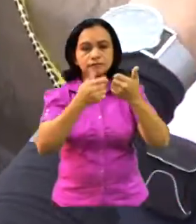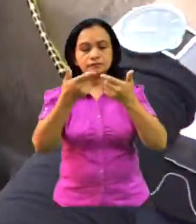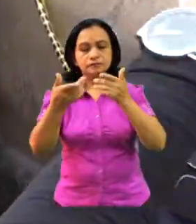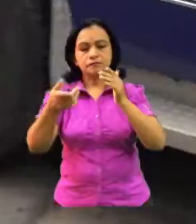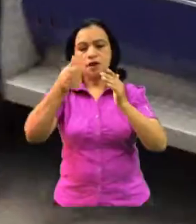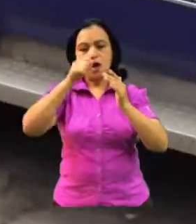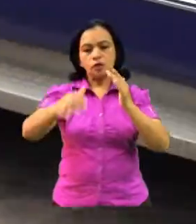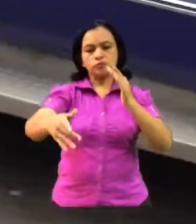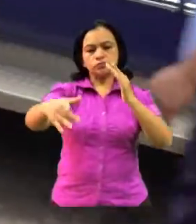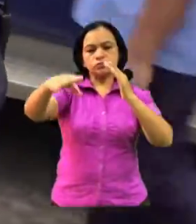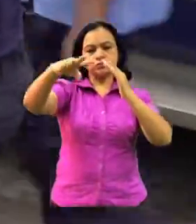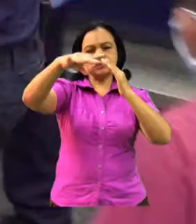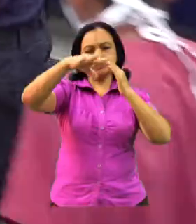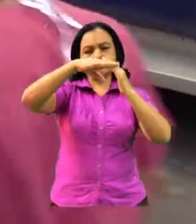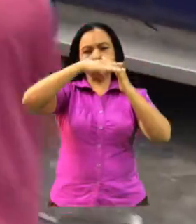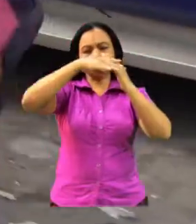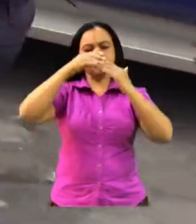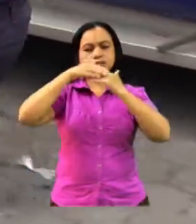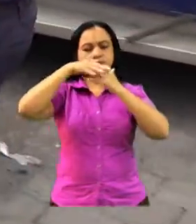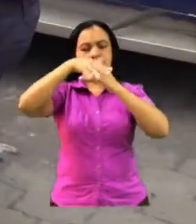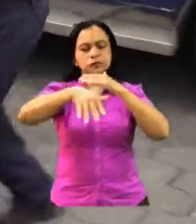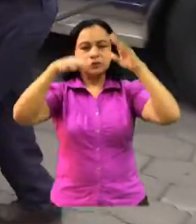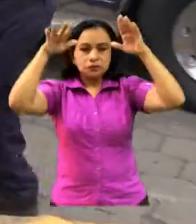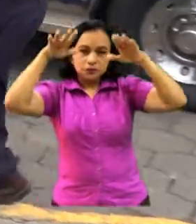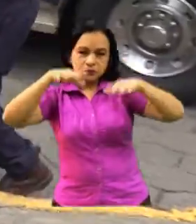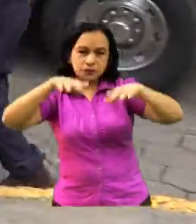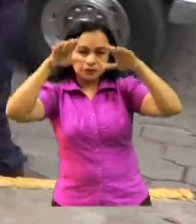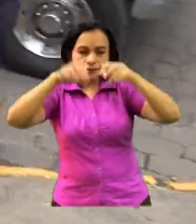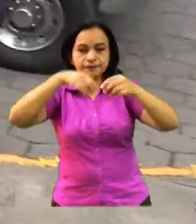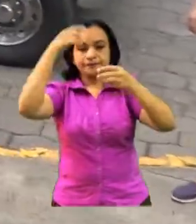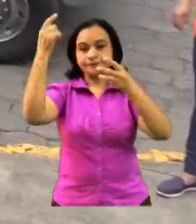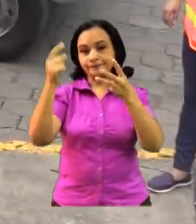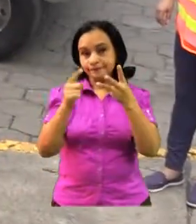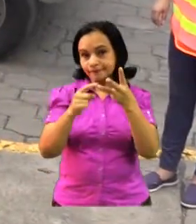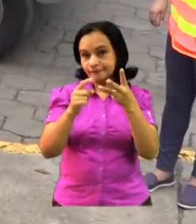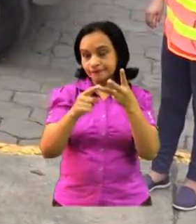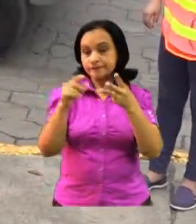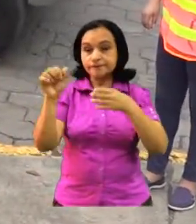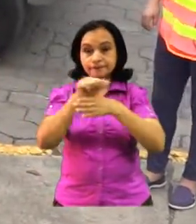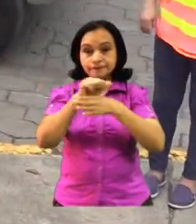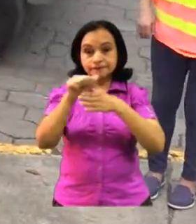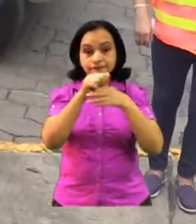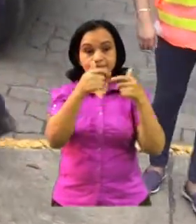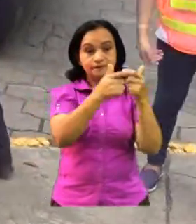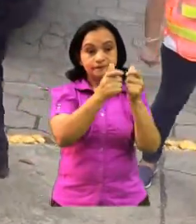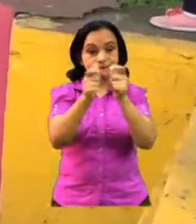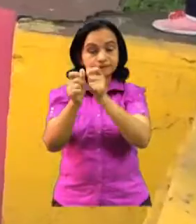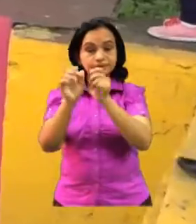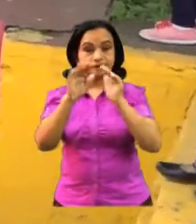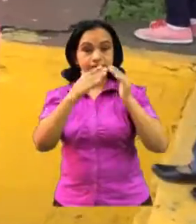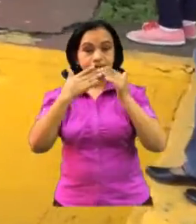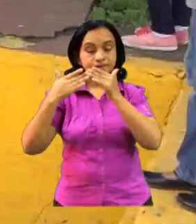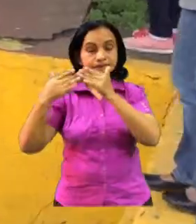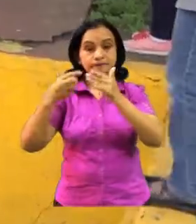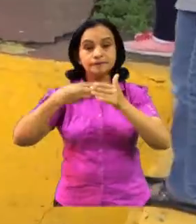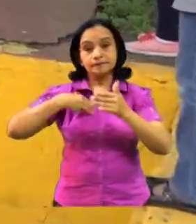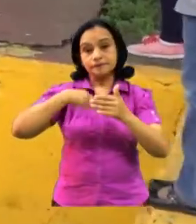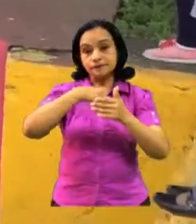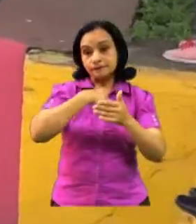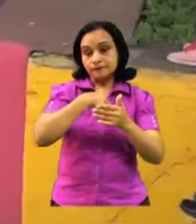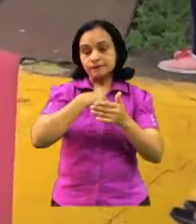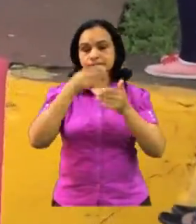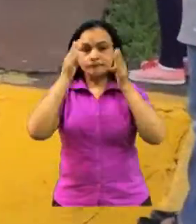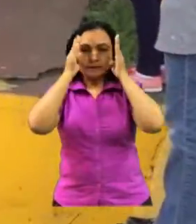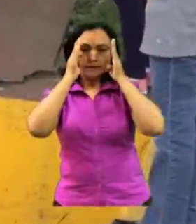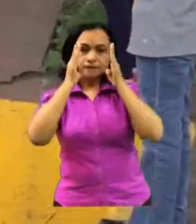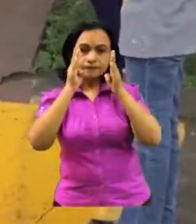por inundaciones y deslizamiento en los periodos lluviosos. En el tercer ejercicio participarán los comités de barrios y miembros de brigadas comunitarias,